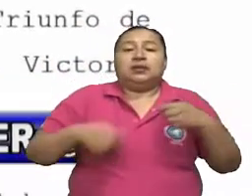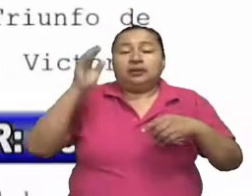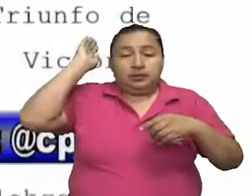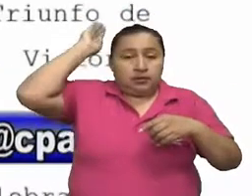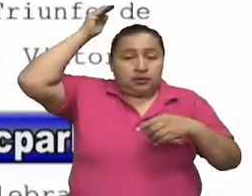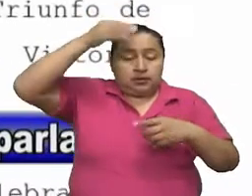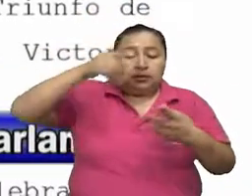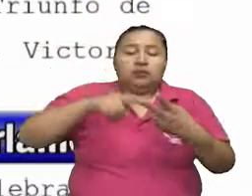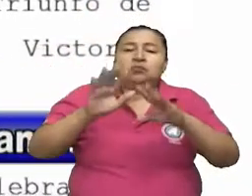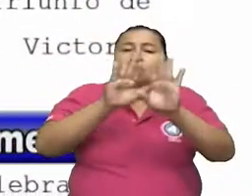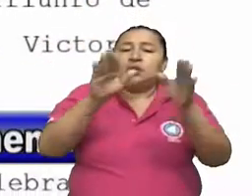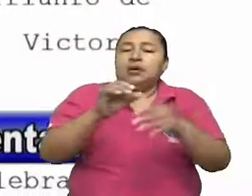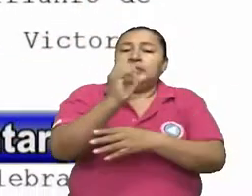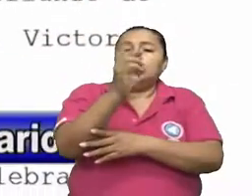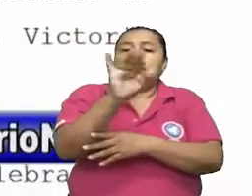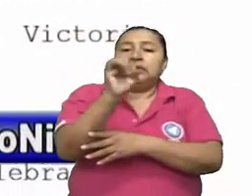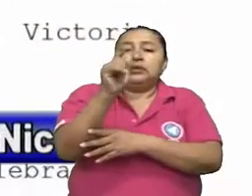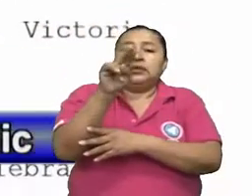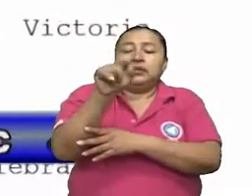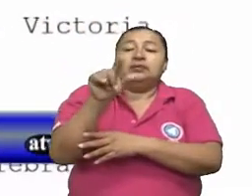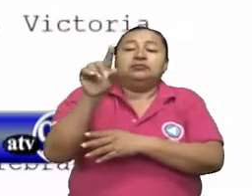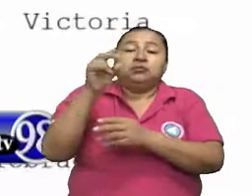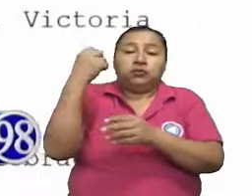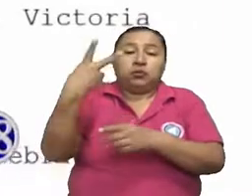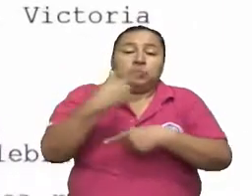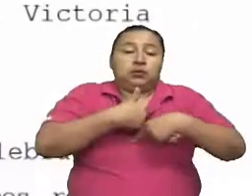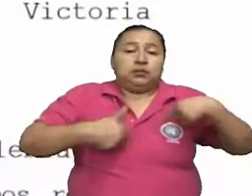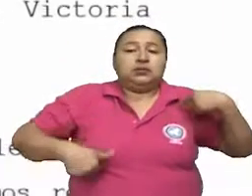Fernández, vicepresidenta electa de Argentina.